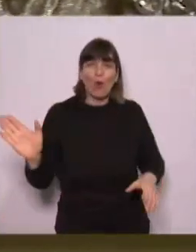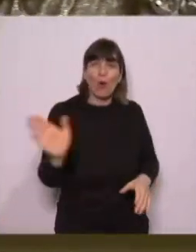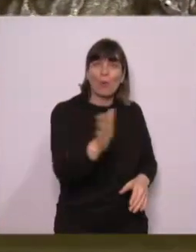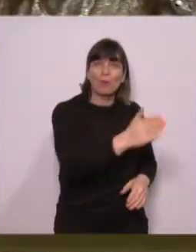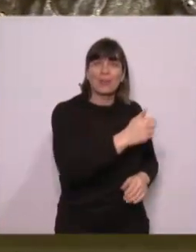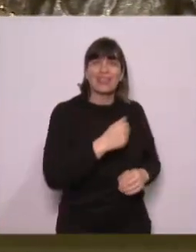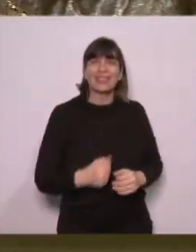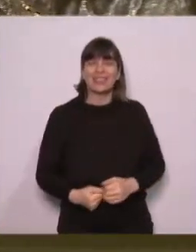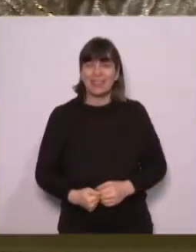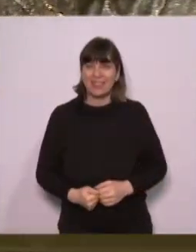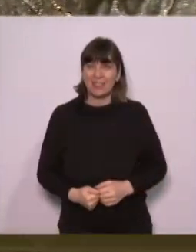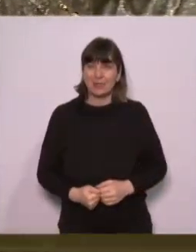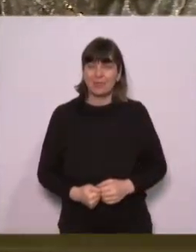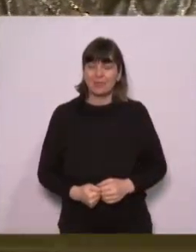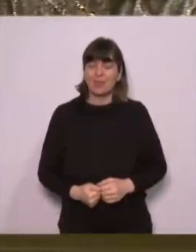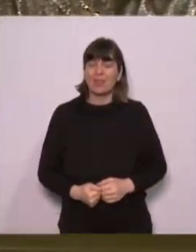a los